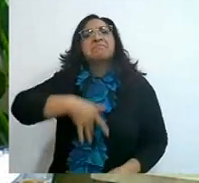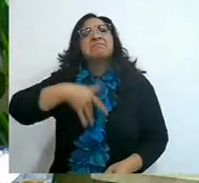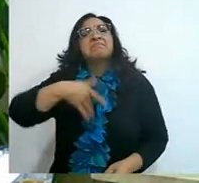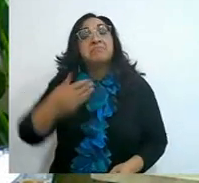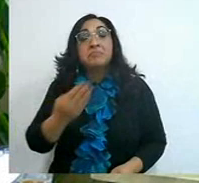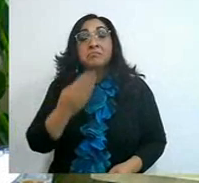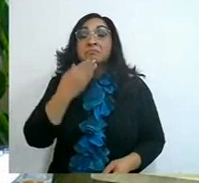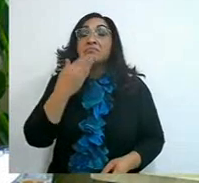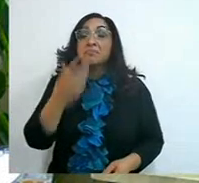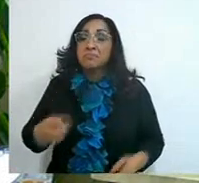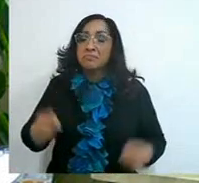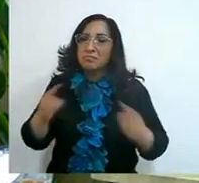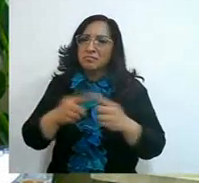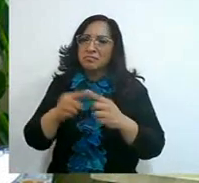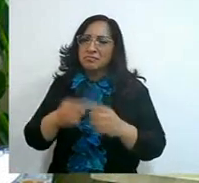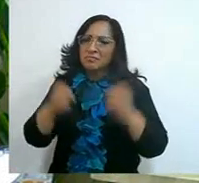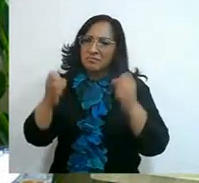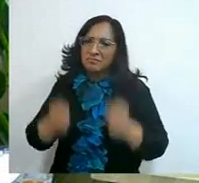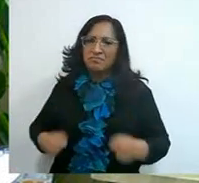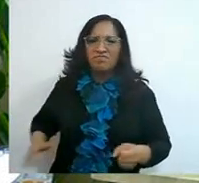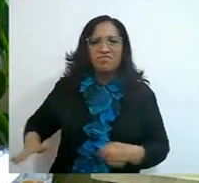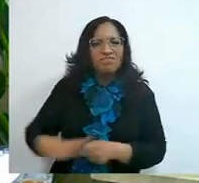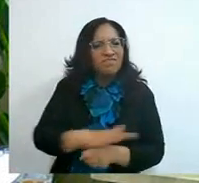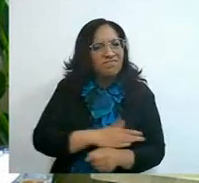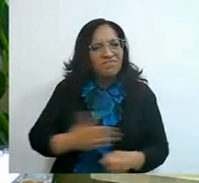las iglesias están llenas